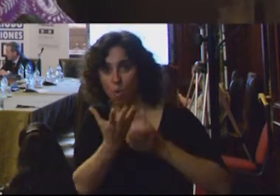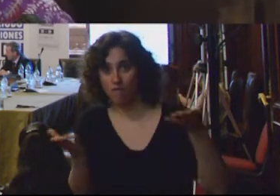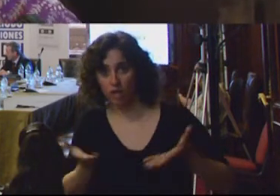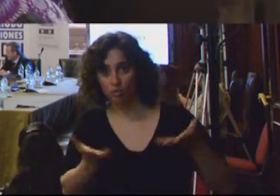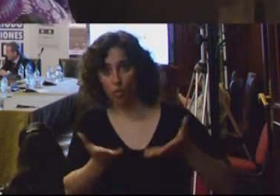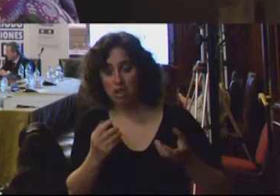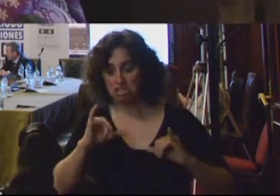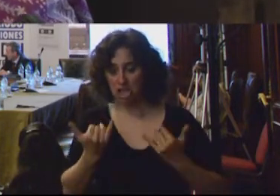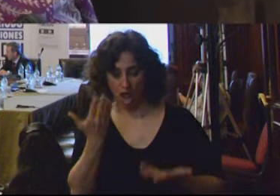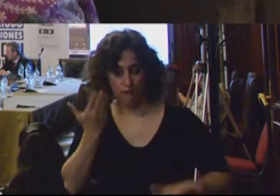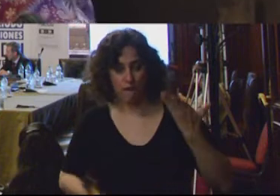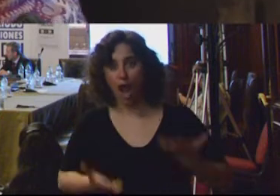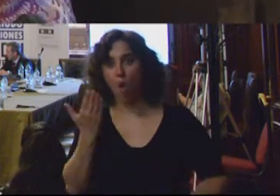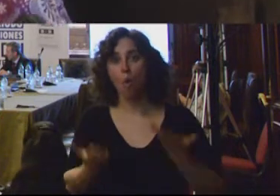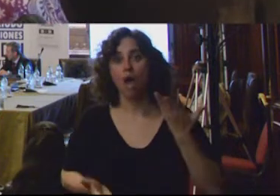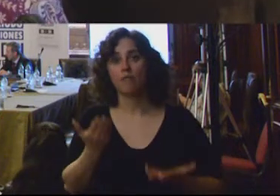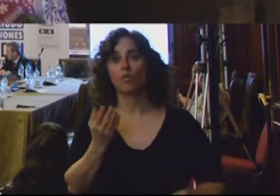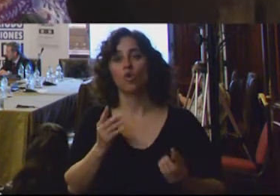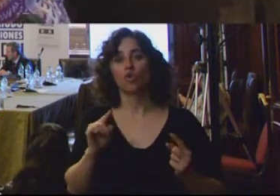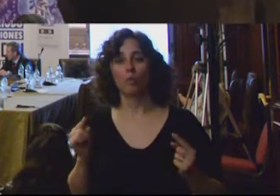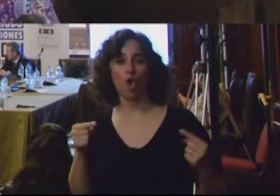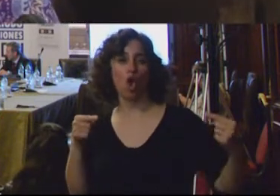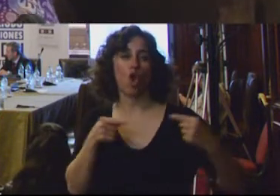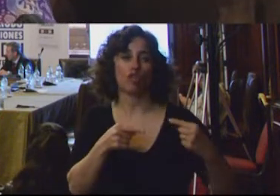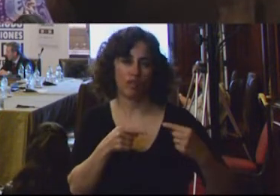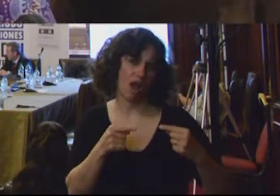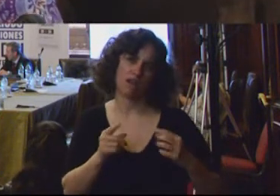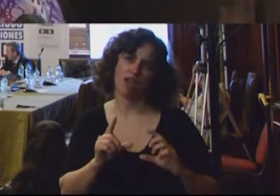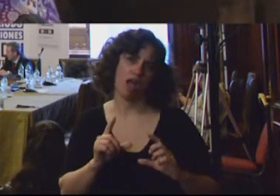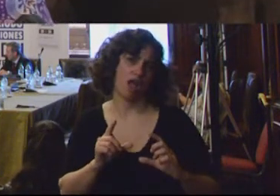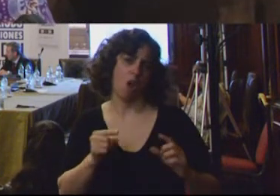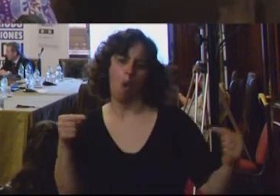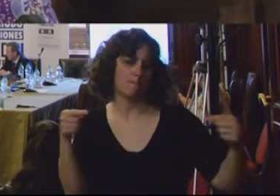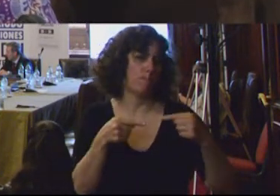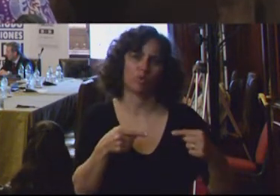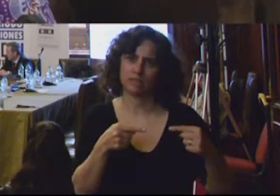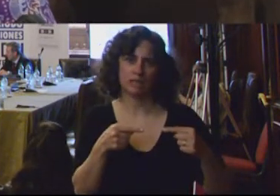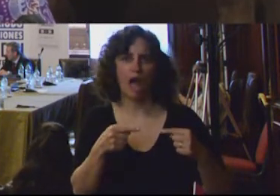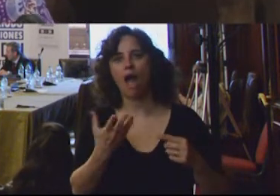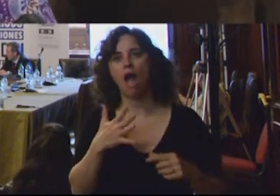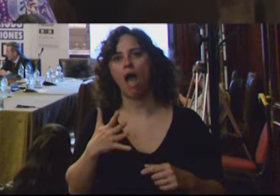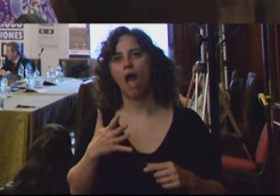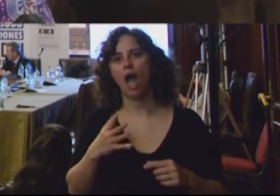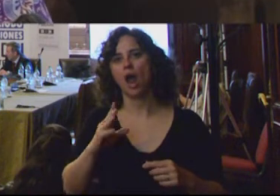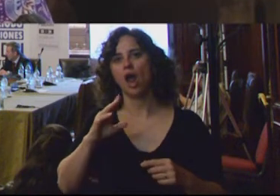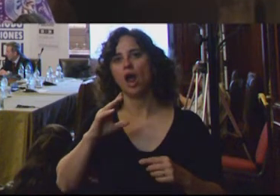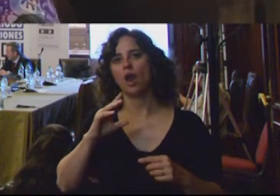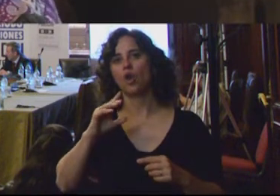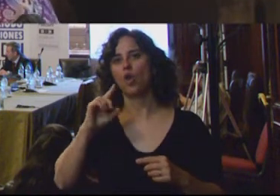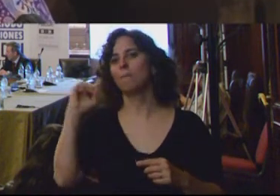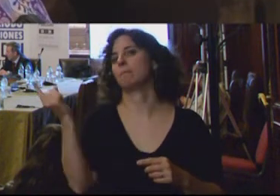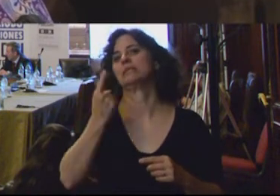la hemos evaluado como contraria y absolutamente opuesta a los principales